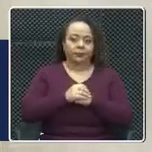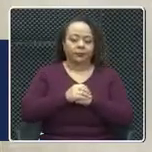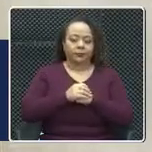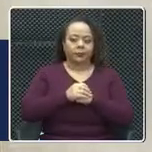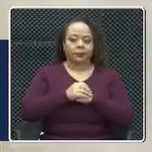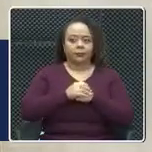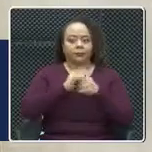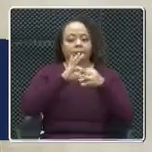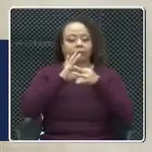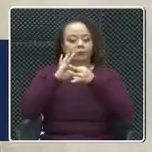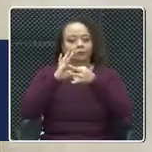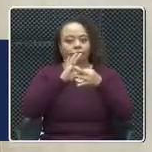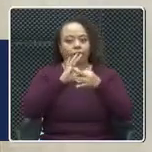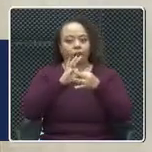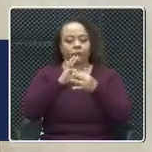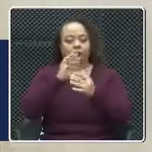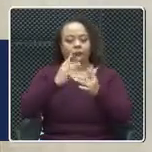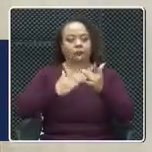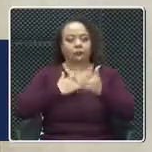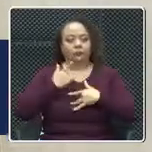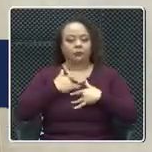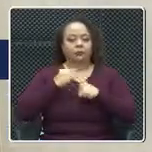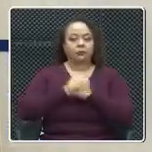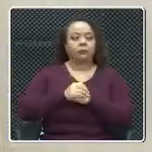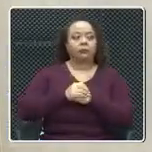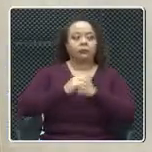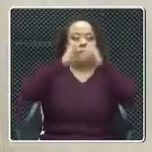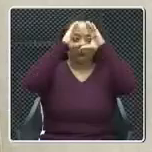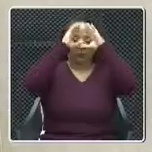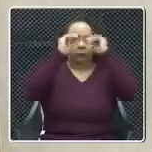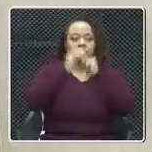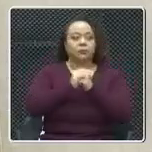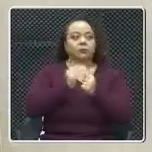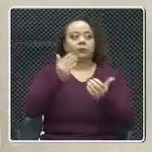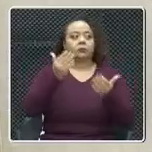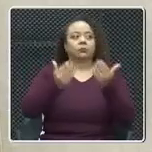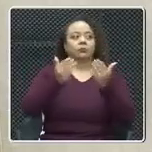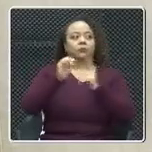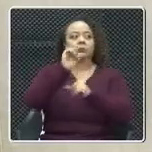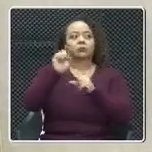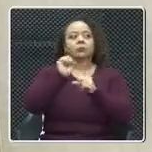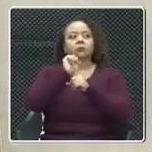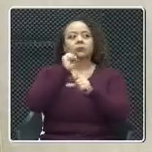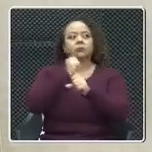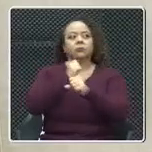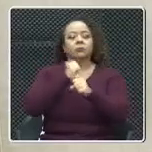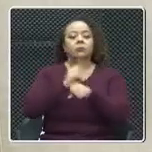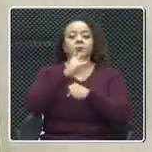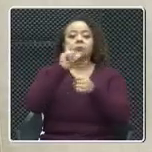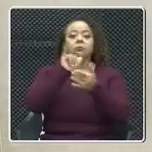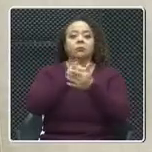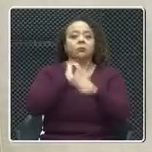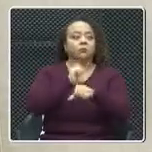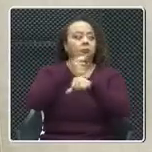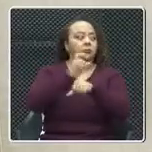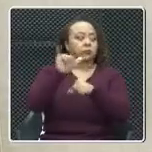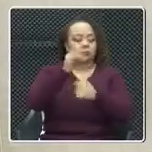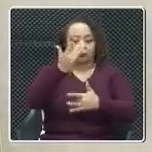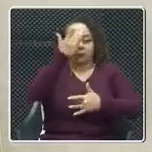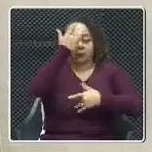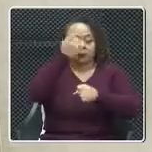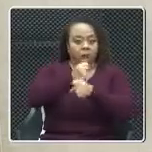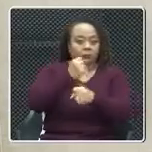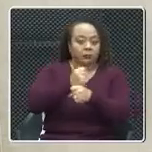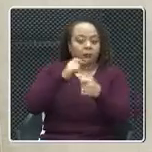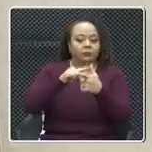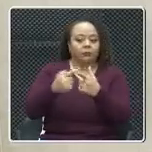de la correlación de los síntomas que se están reportando versus la situación laboral y si eso se constituye como una enfermedad de trabajo y demás